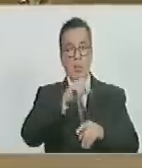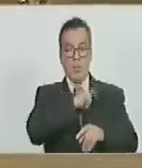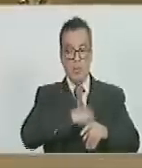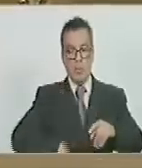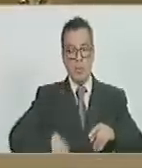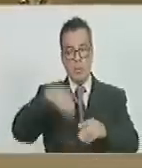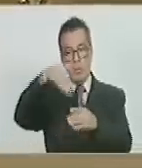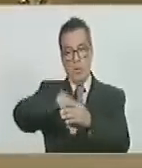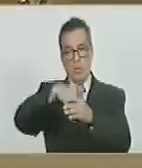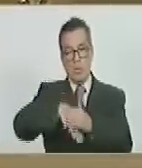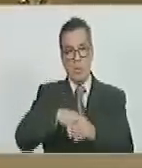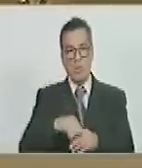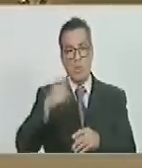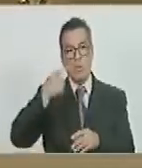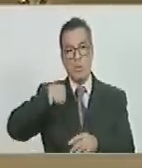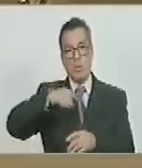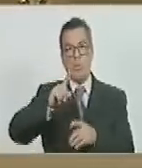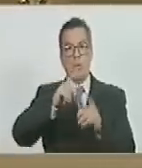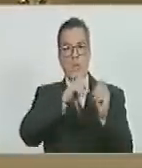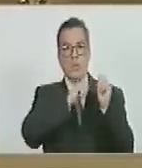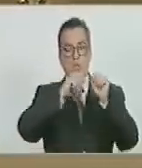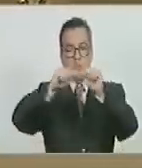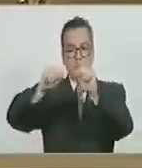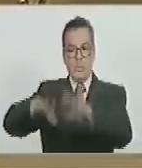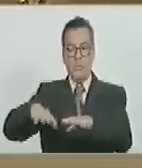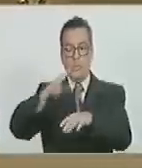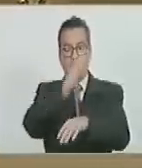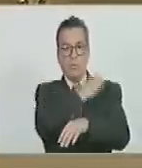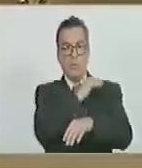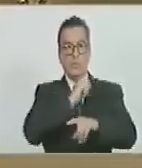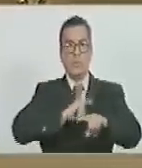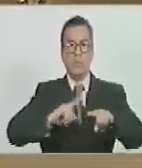Electoral hubiesen renunciado a sus cargos.